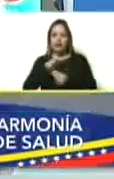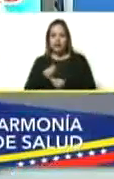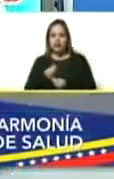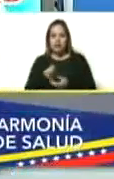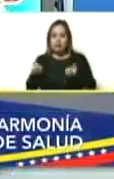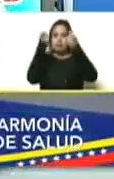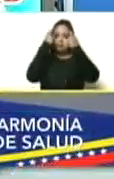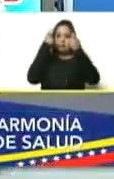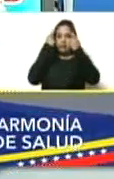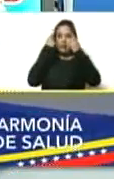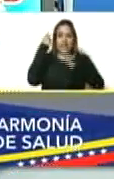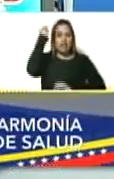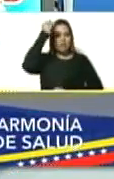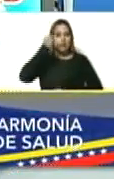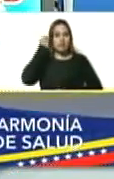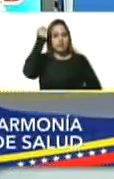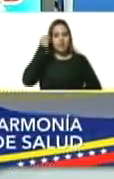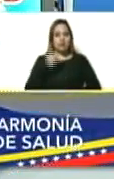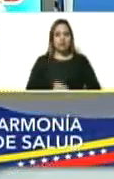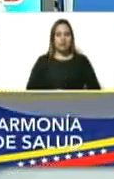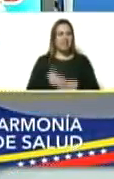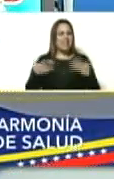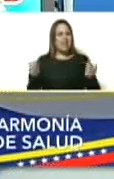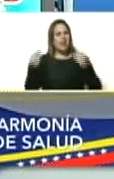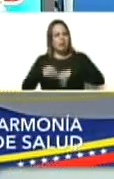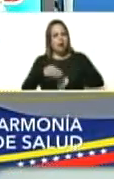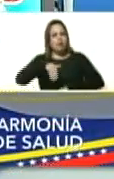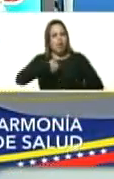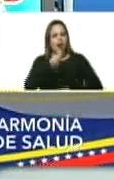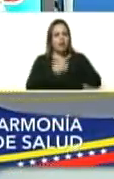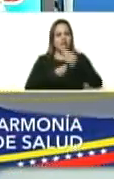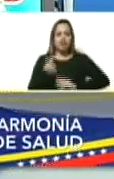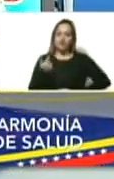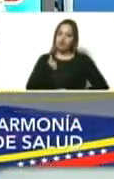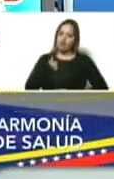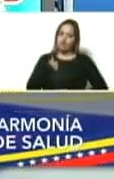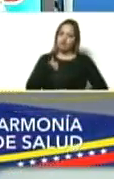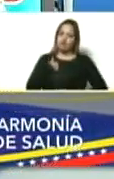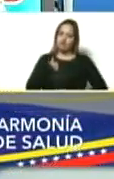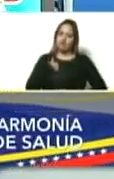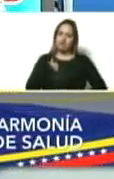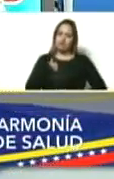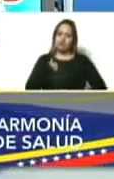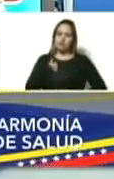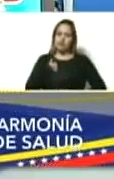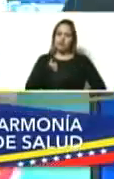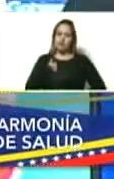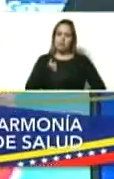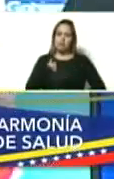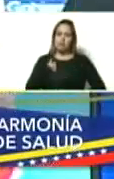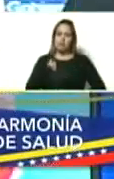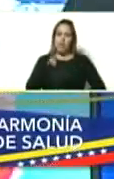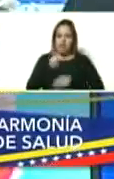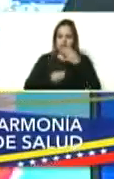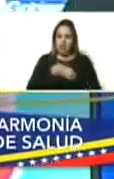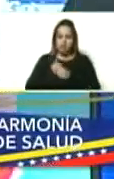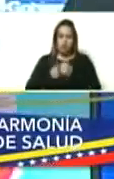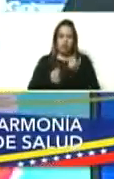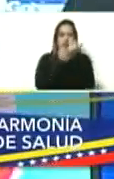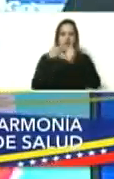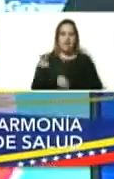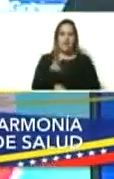formarse y pensar, ¿qué más puedo hacer yo por mi amada patria Venezuela, la